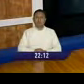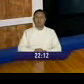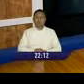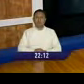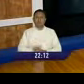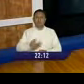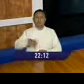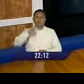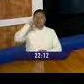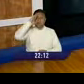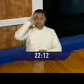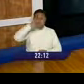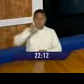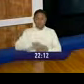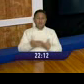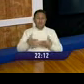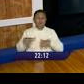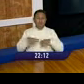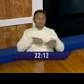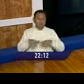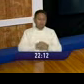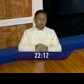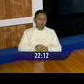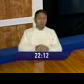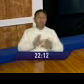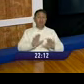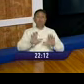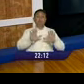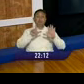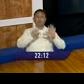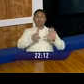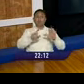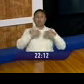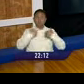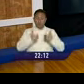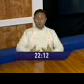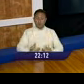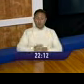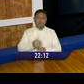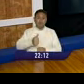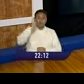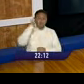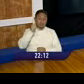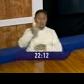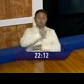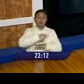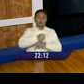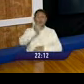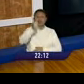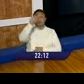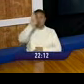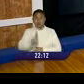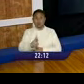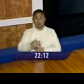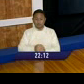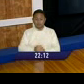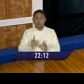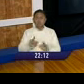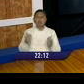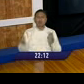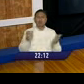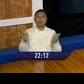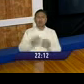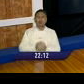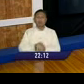La Policía Nacional trabaja en la identificación de 6 osamentas halladas en el Guasmo Sur para cotejar la información con